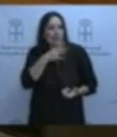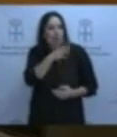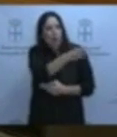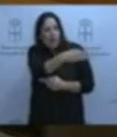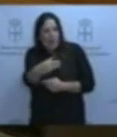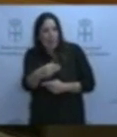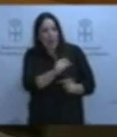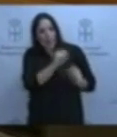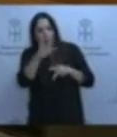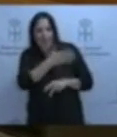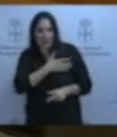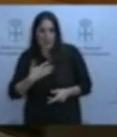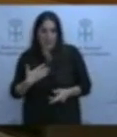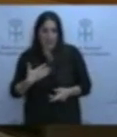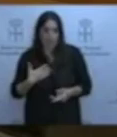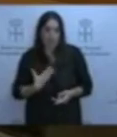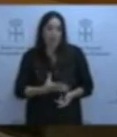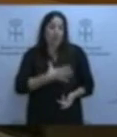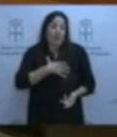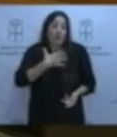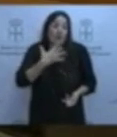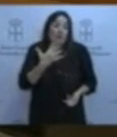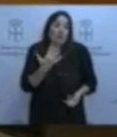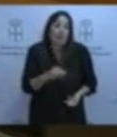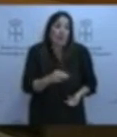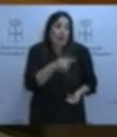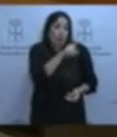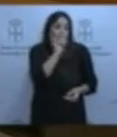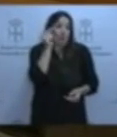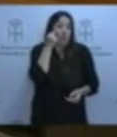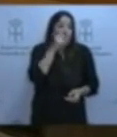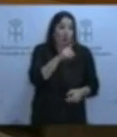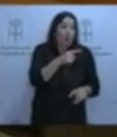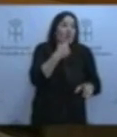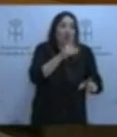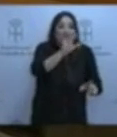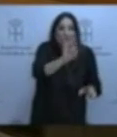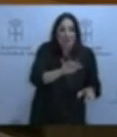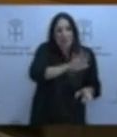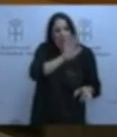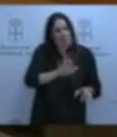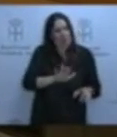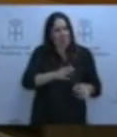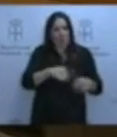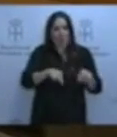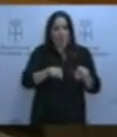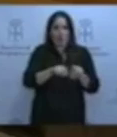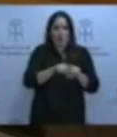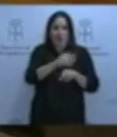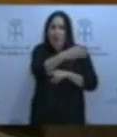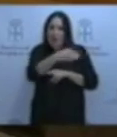muestra. Igual nunca llega na cuenta, diz que sí, pero non lo parece, la importancia como dinamizador turístico